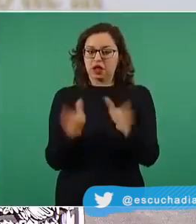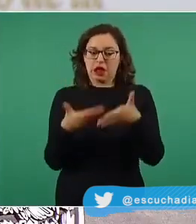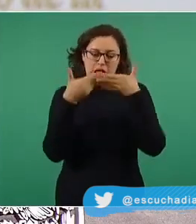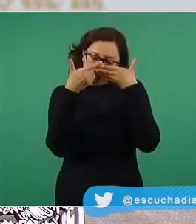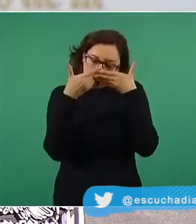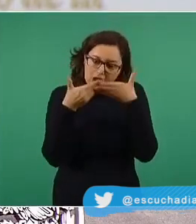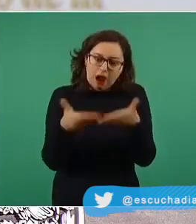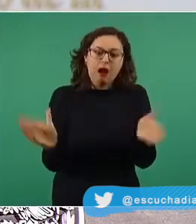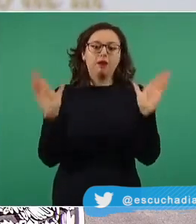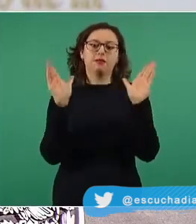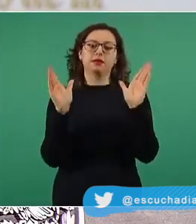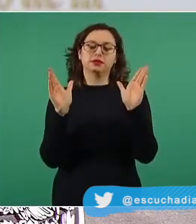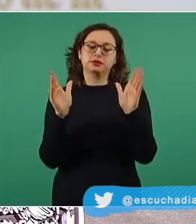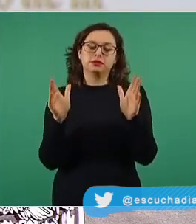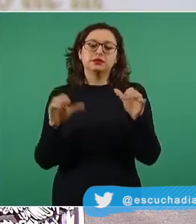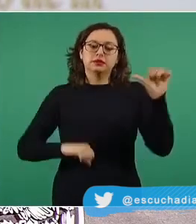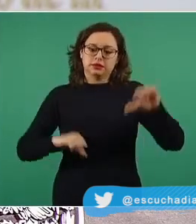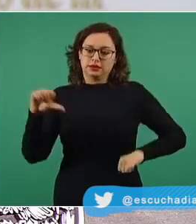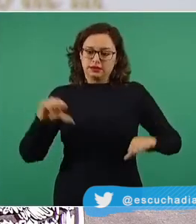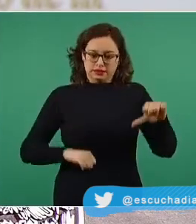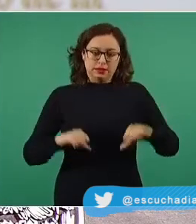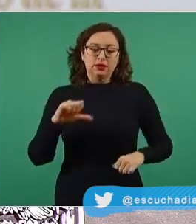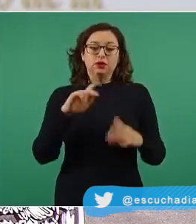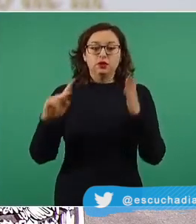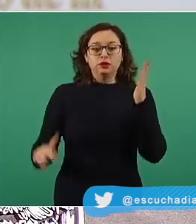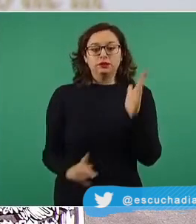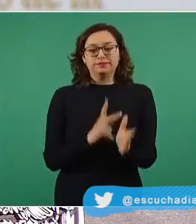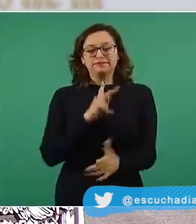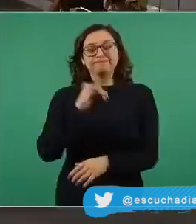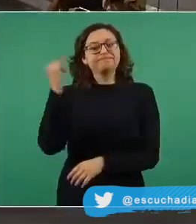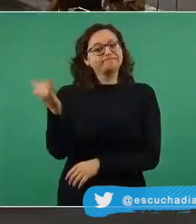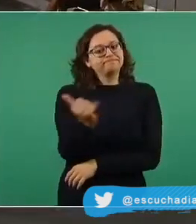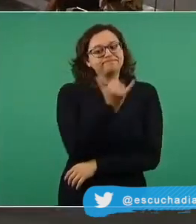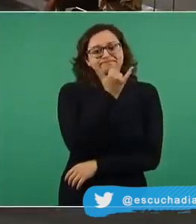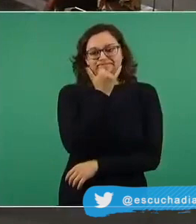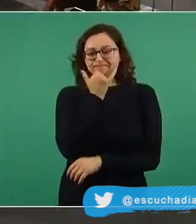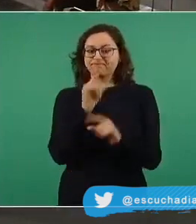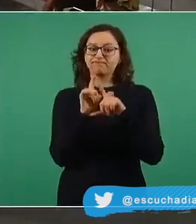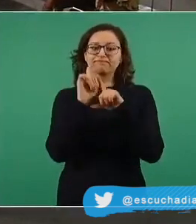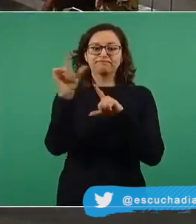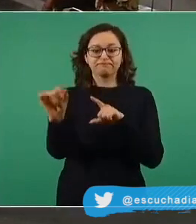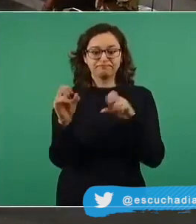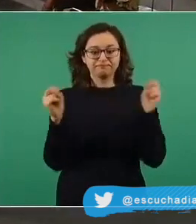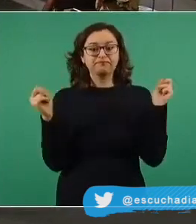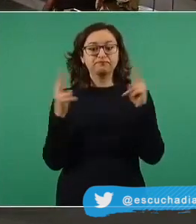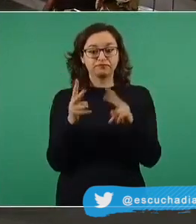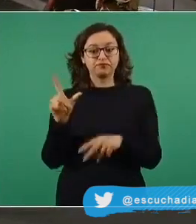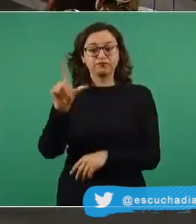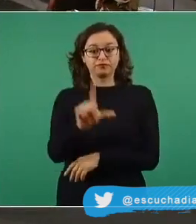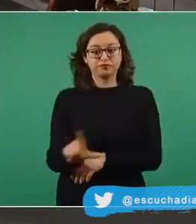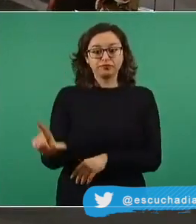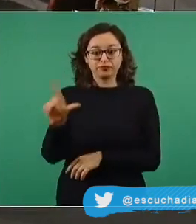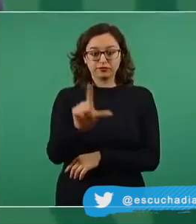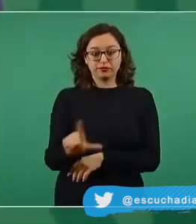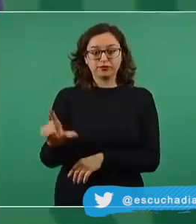Ese es un propósito. Me tengo que ir, pero nos vemos el lunes.